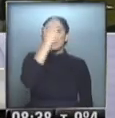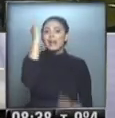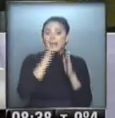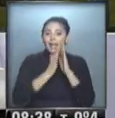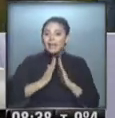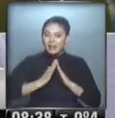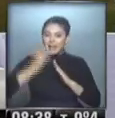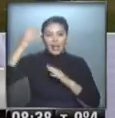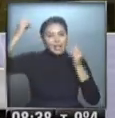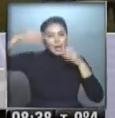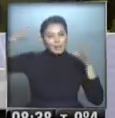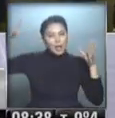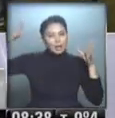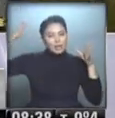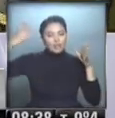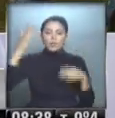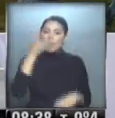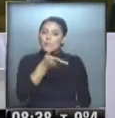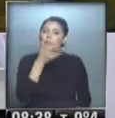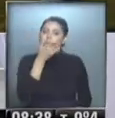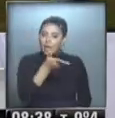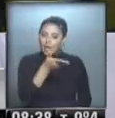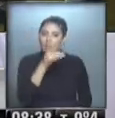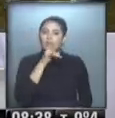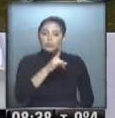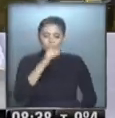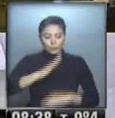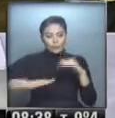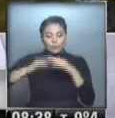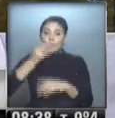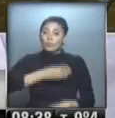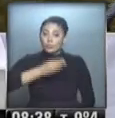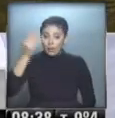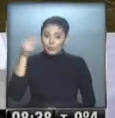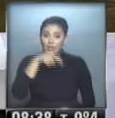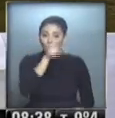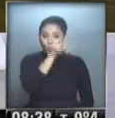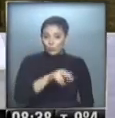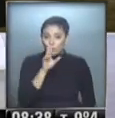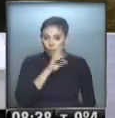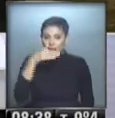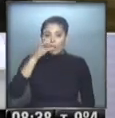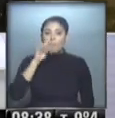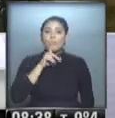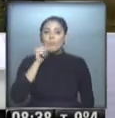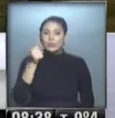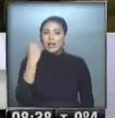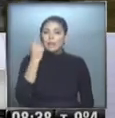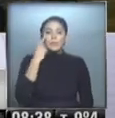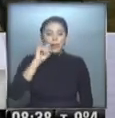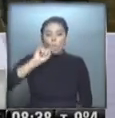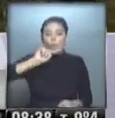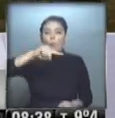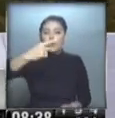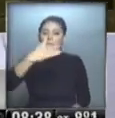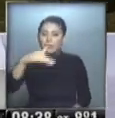maría en la aparición de la virgen del rosario de san nicolás ha hecho mucho a gladys motta que vive apenas a una cuadra y media